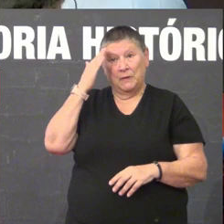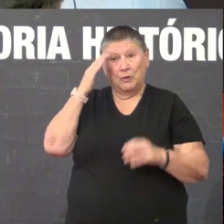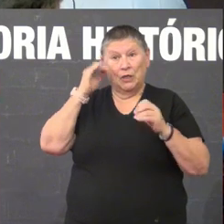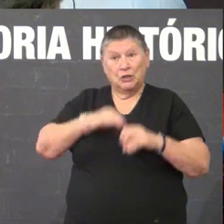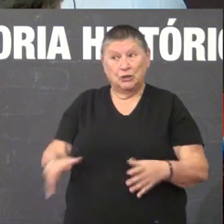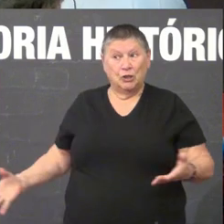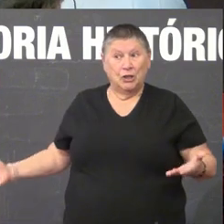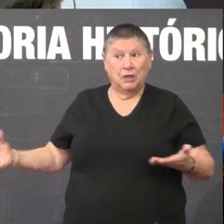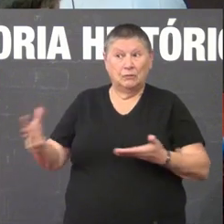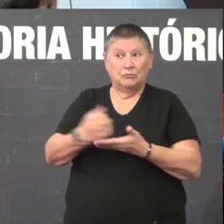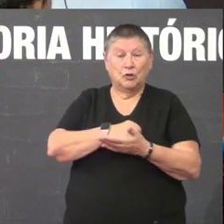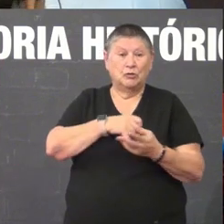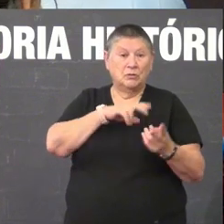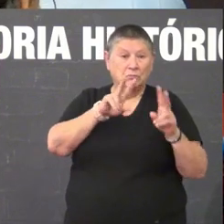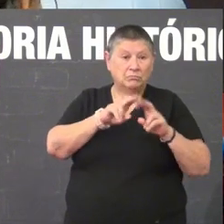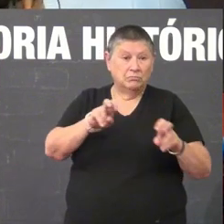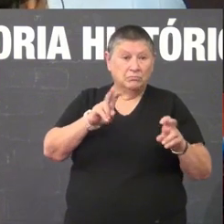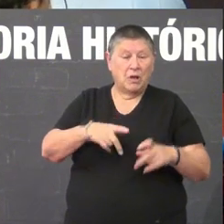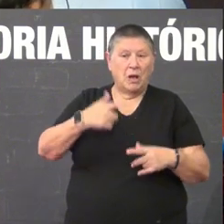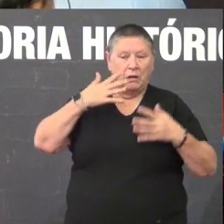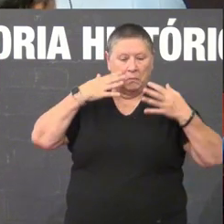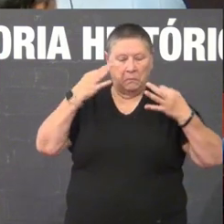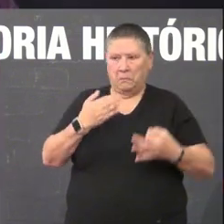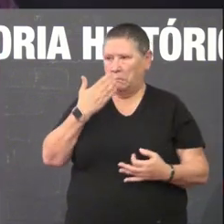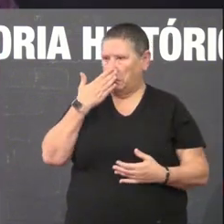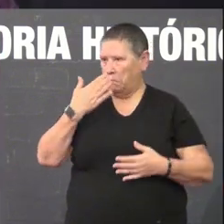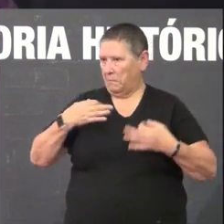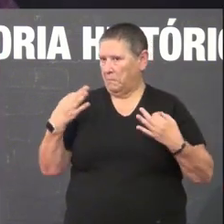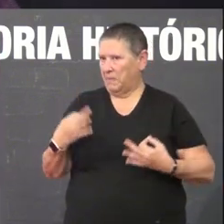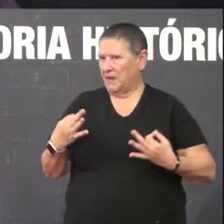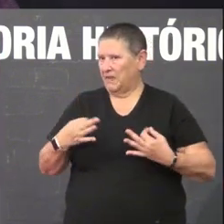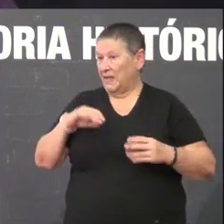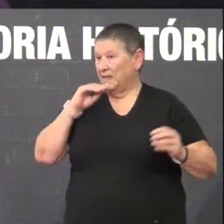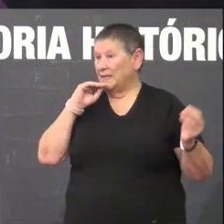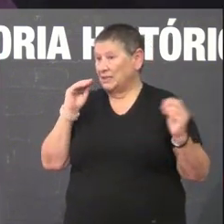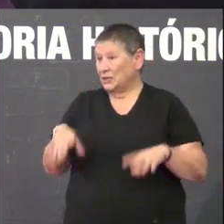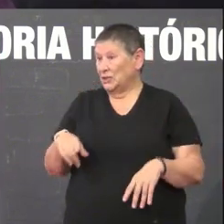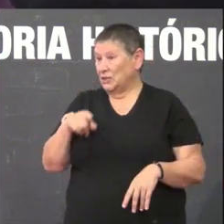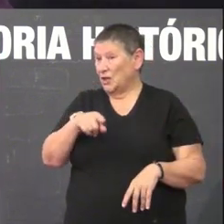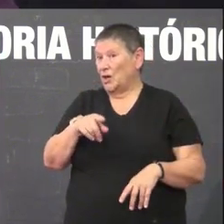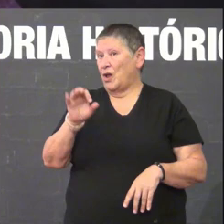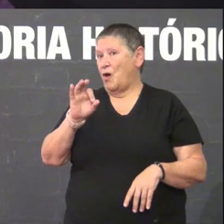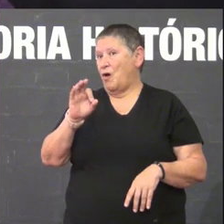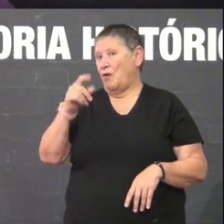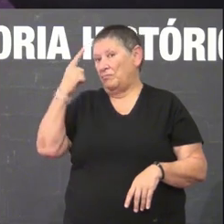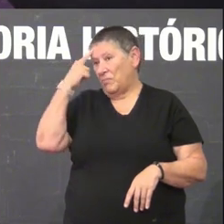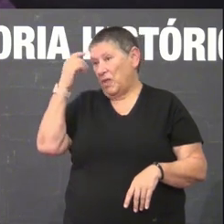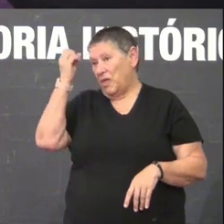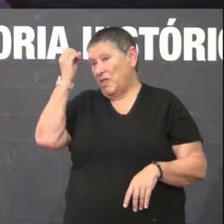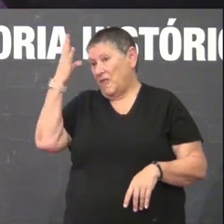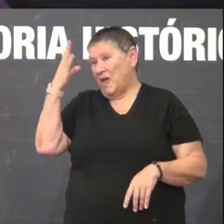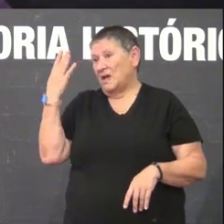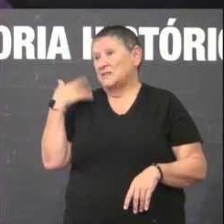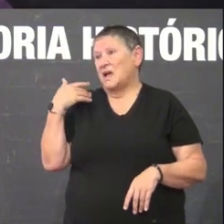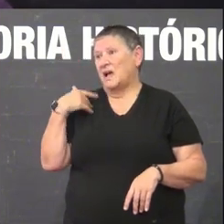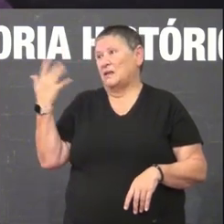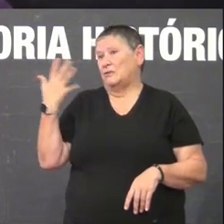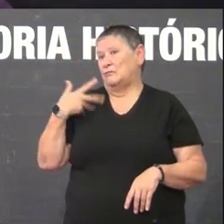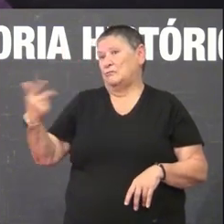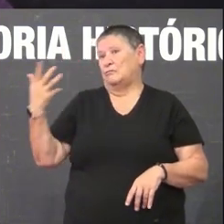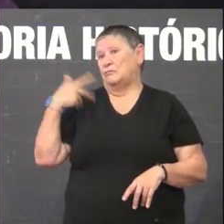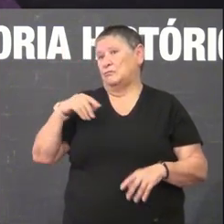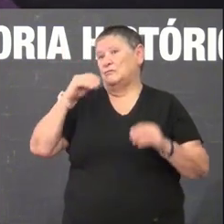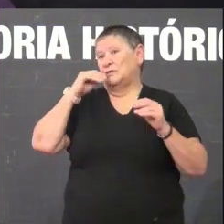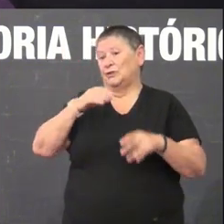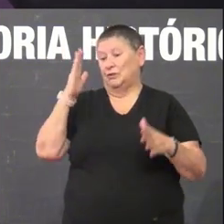intento explicar antes verdadero y democrático sobre la historia esas ideas que fueron estigmatizadas y robadas durante